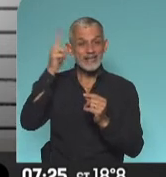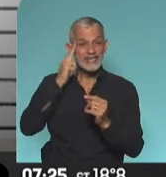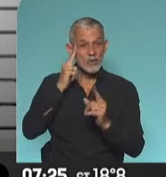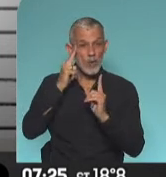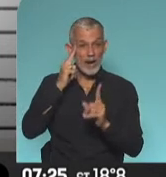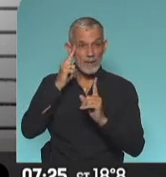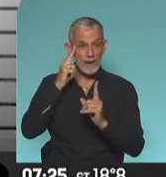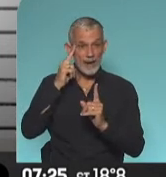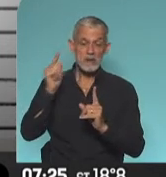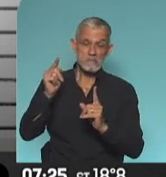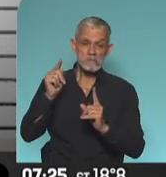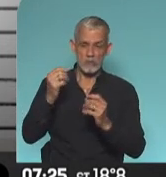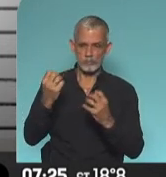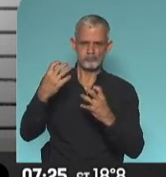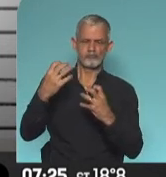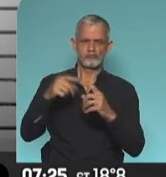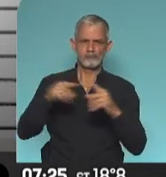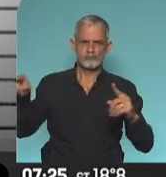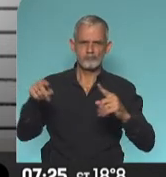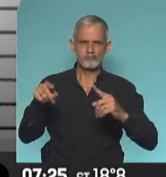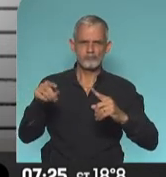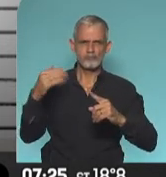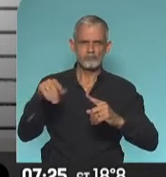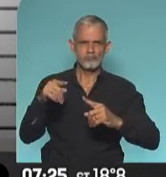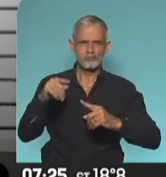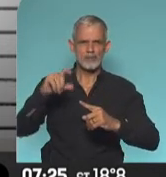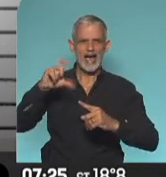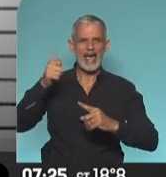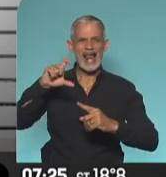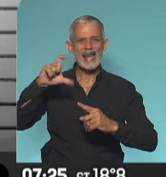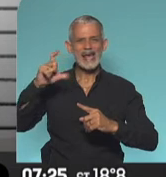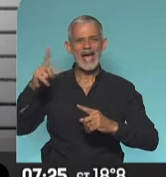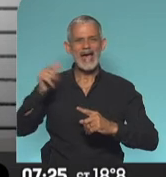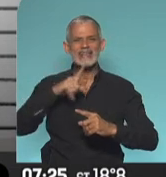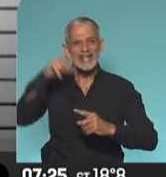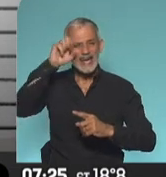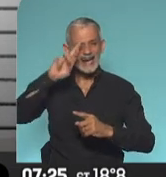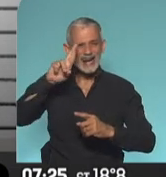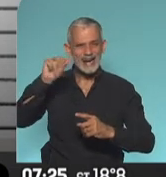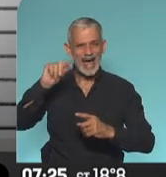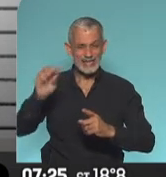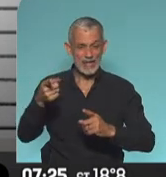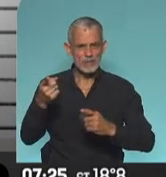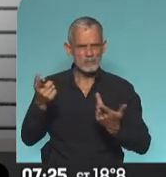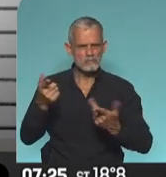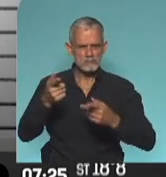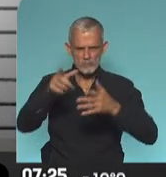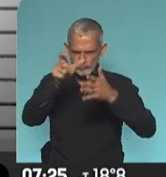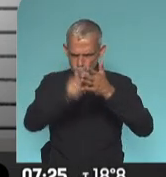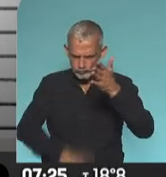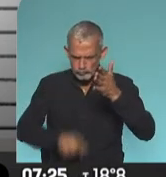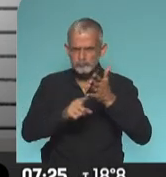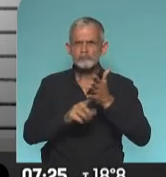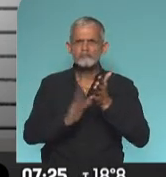esto que estás viendo es un 24 ángel lo que está haciendo es el textual del documento no fue